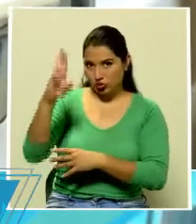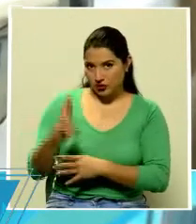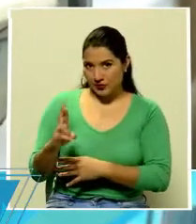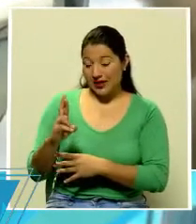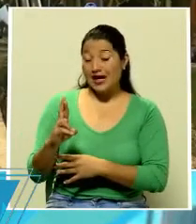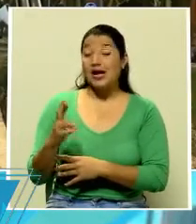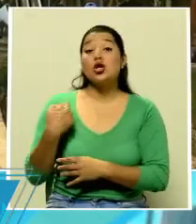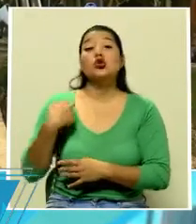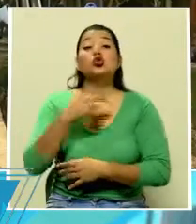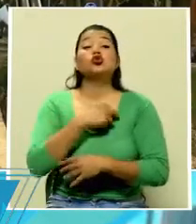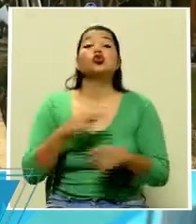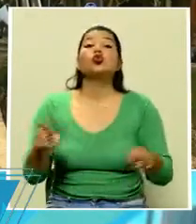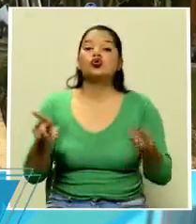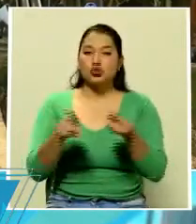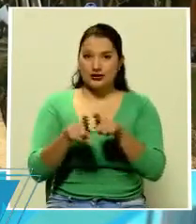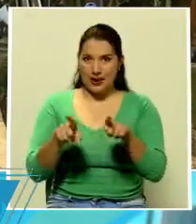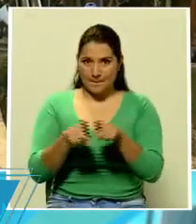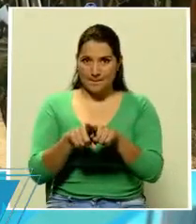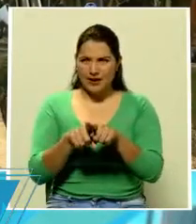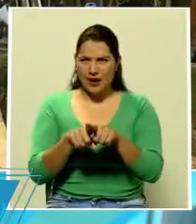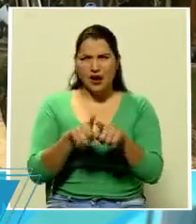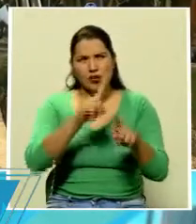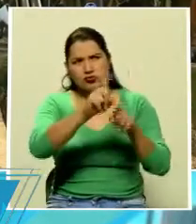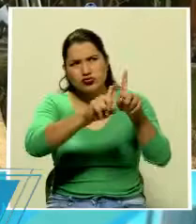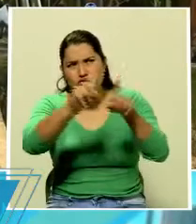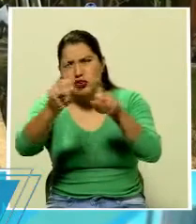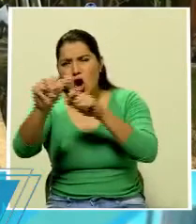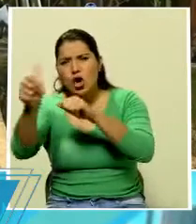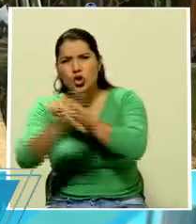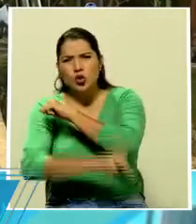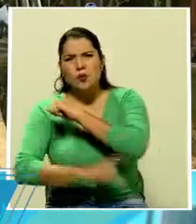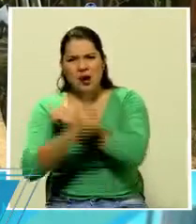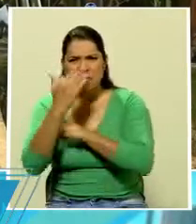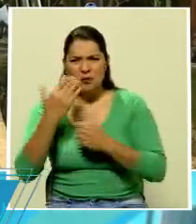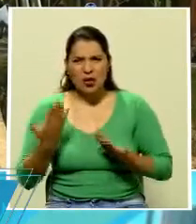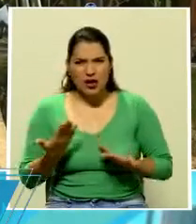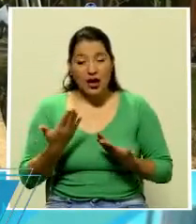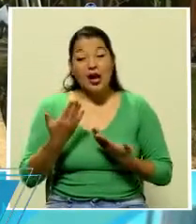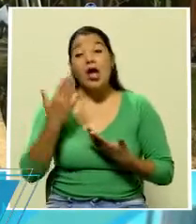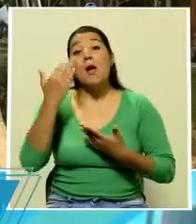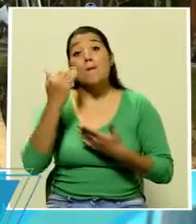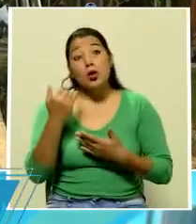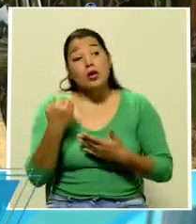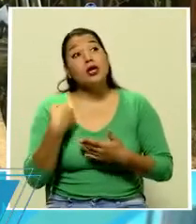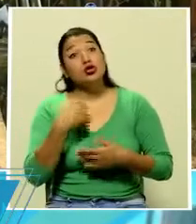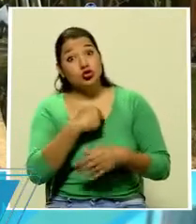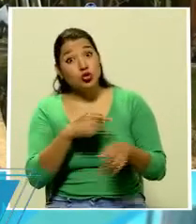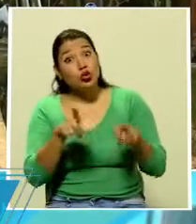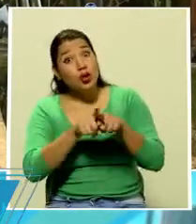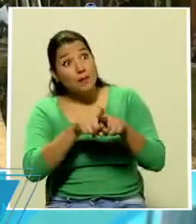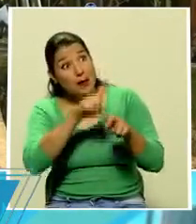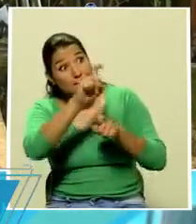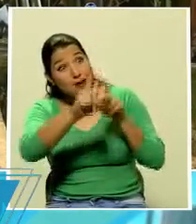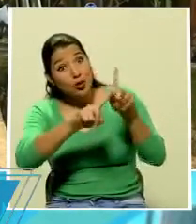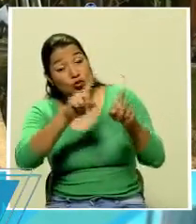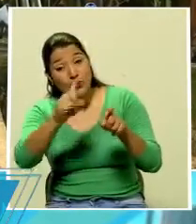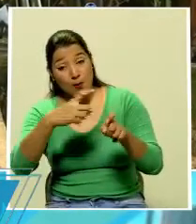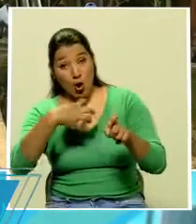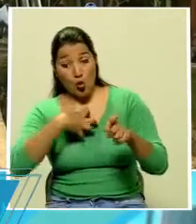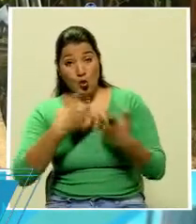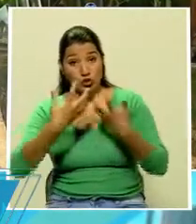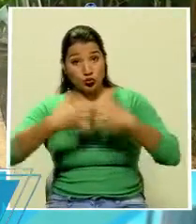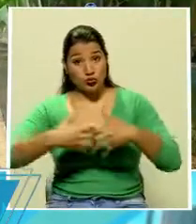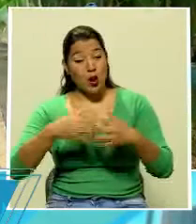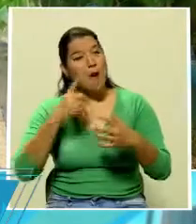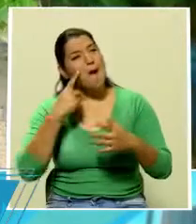es, adicional de hacerlos en varios países, es que a los empleadores también les preguntamos por su sector económico y por la